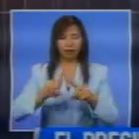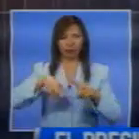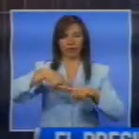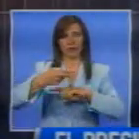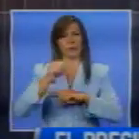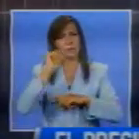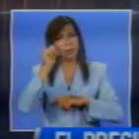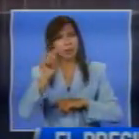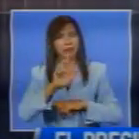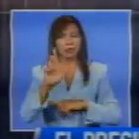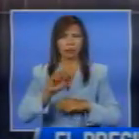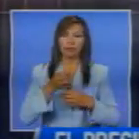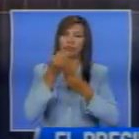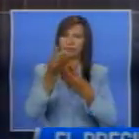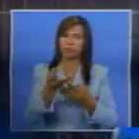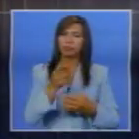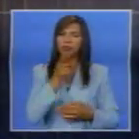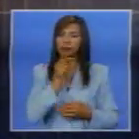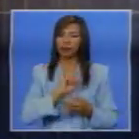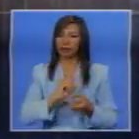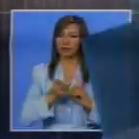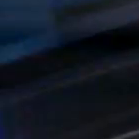entre mañana y el lunes próximo.